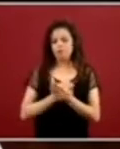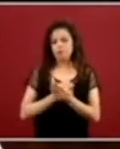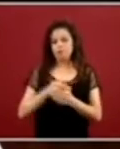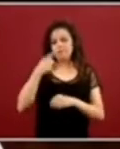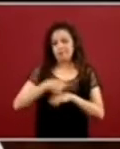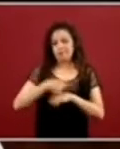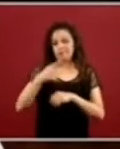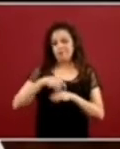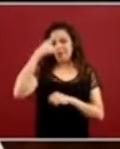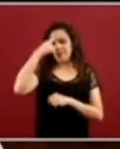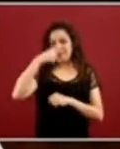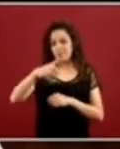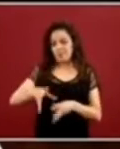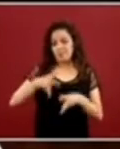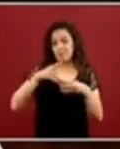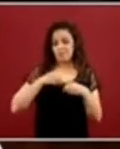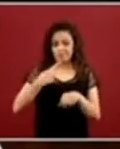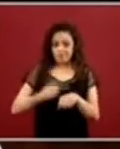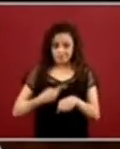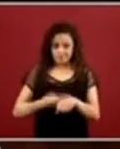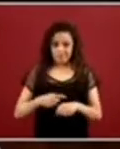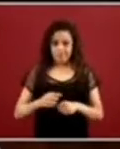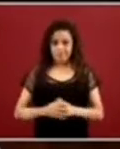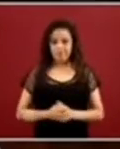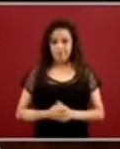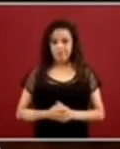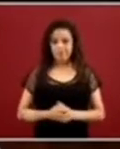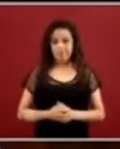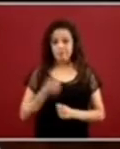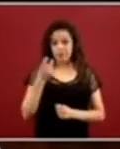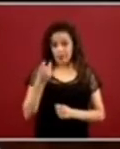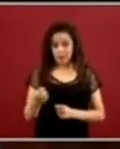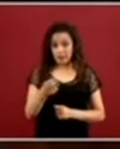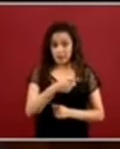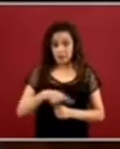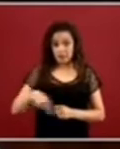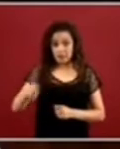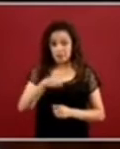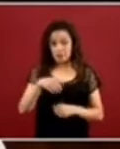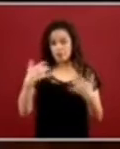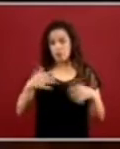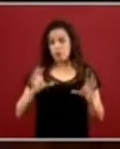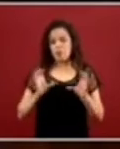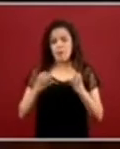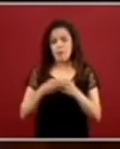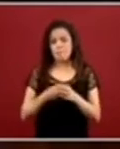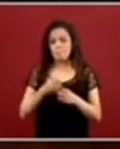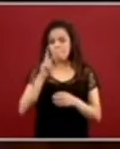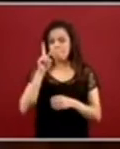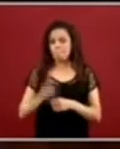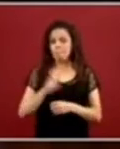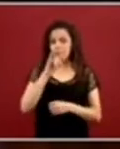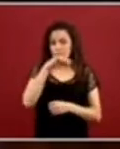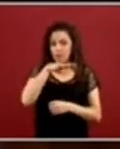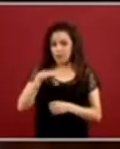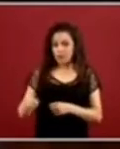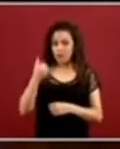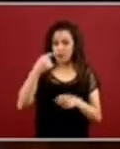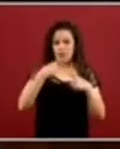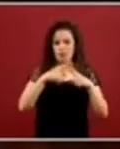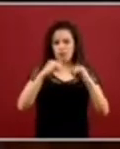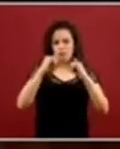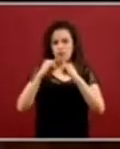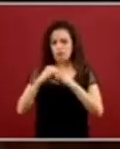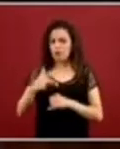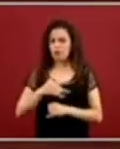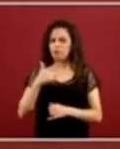también. Estos médicos se encuentran muy comprometidos y en el Seguro Social y en las otras instituciones. Primero se les dará